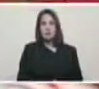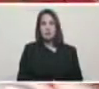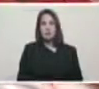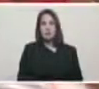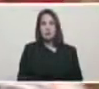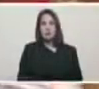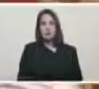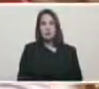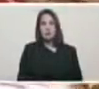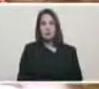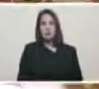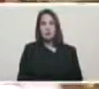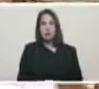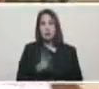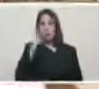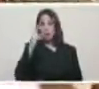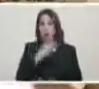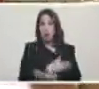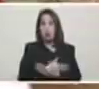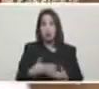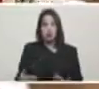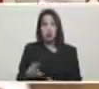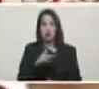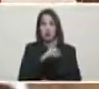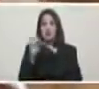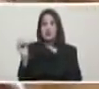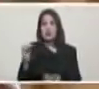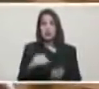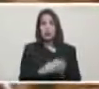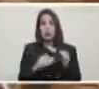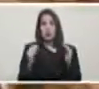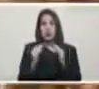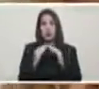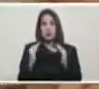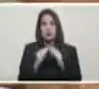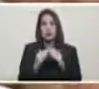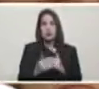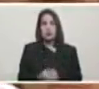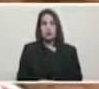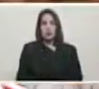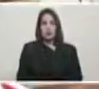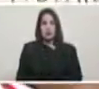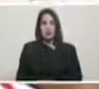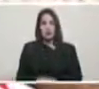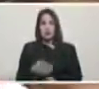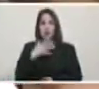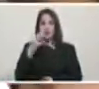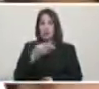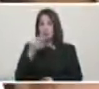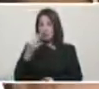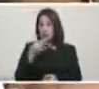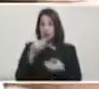diga 2300000 viviendas verdaderamente